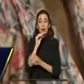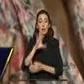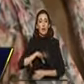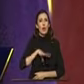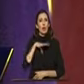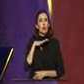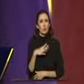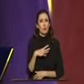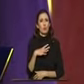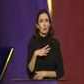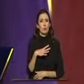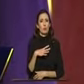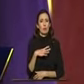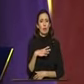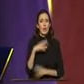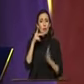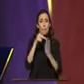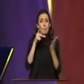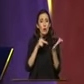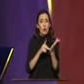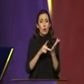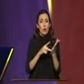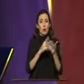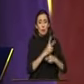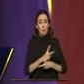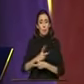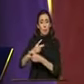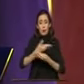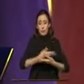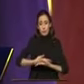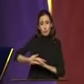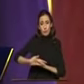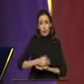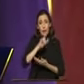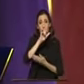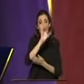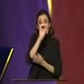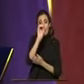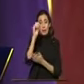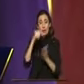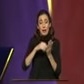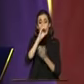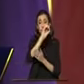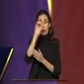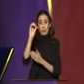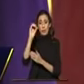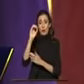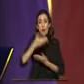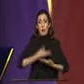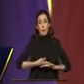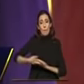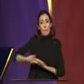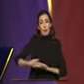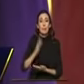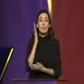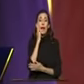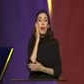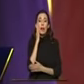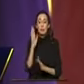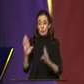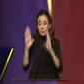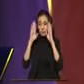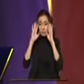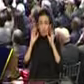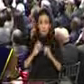orgullo informar que la misión Ternura ha atendido ya a 300.000 menores de 3 años y a sus madres desde la